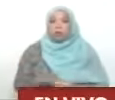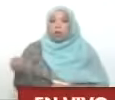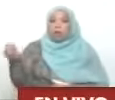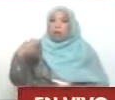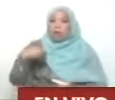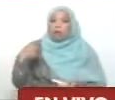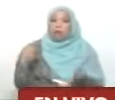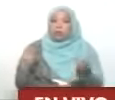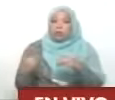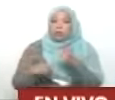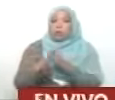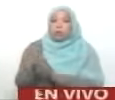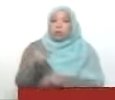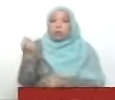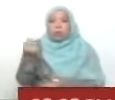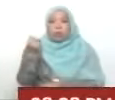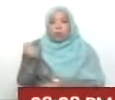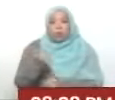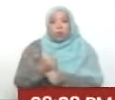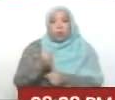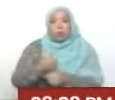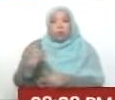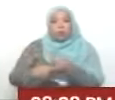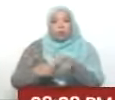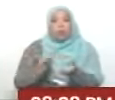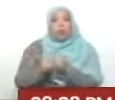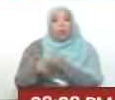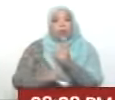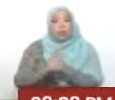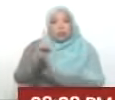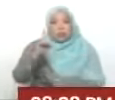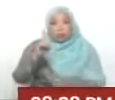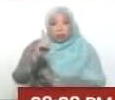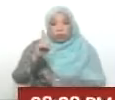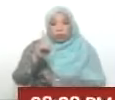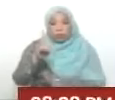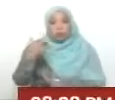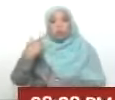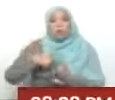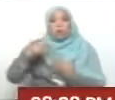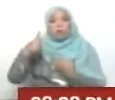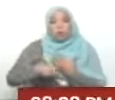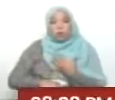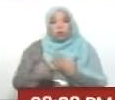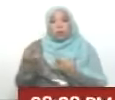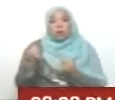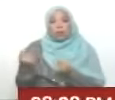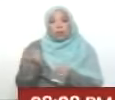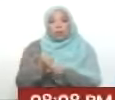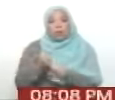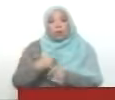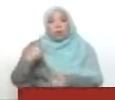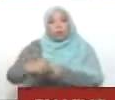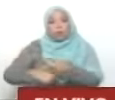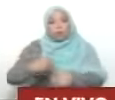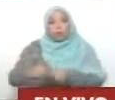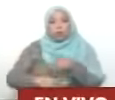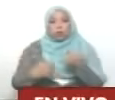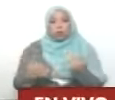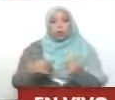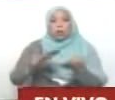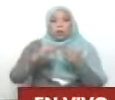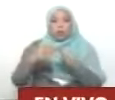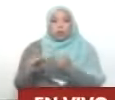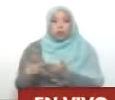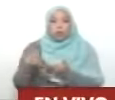avanzar en el financiamiento y en el desarrollo de los proyectos económicos productivos para que las